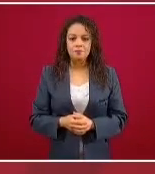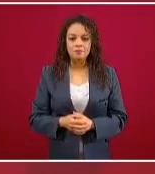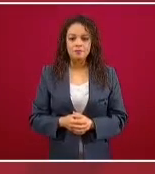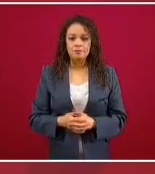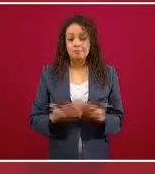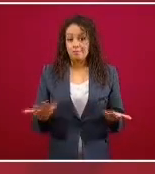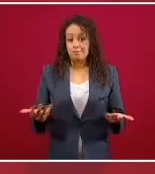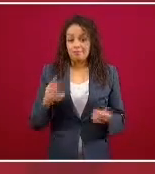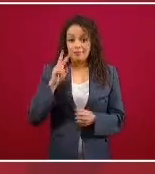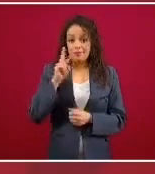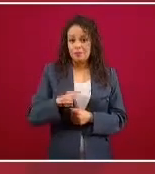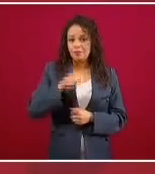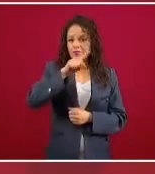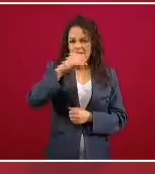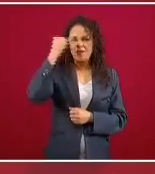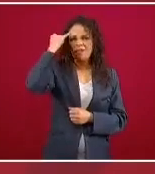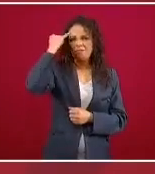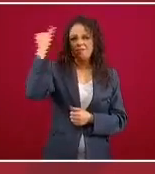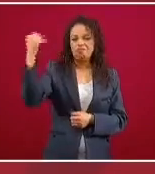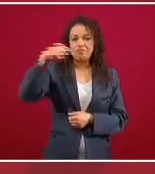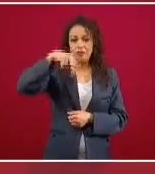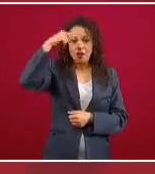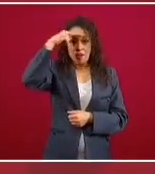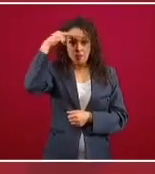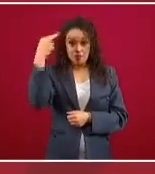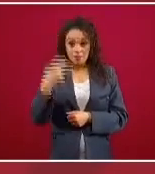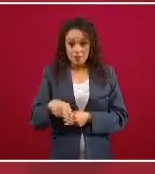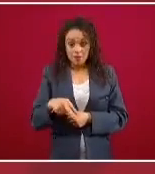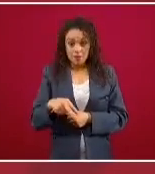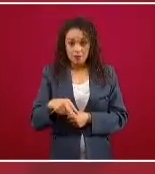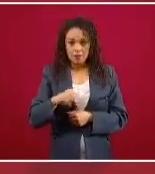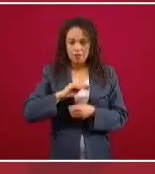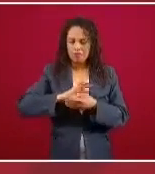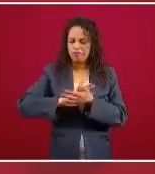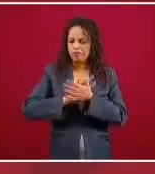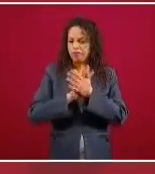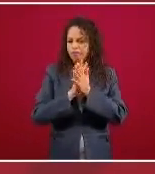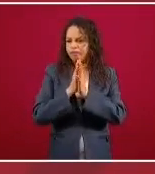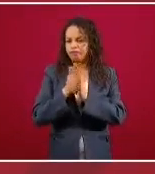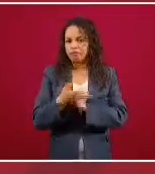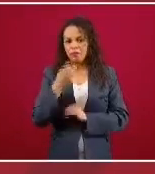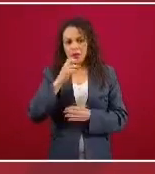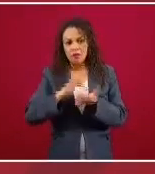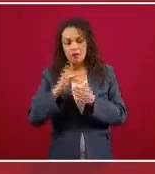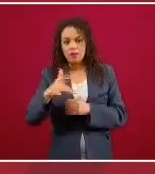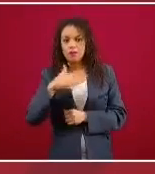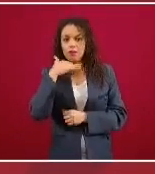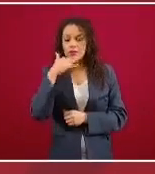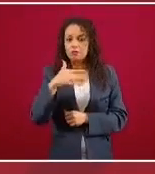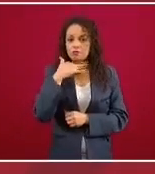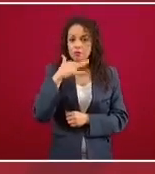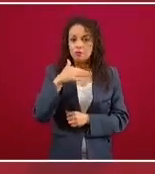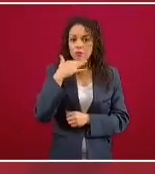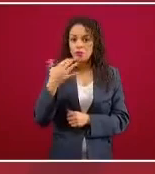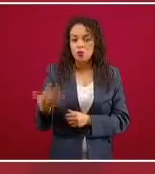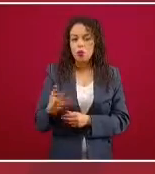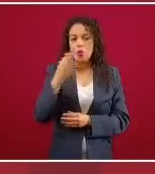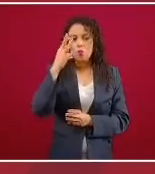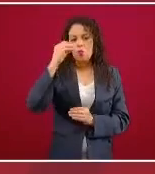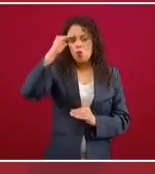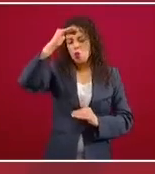Imagínense, México se convirtió por la corrupción en un país de profundas